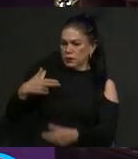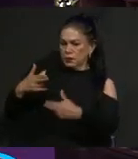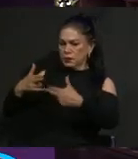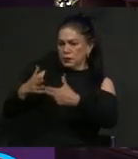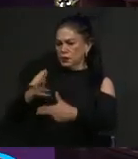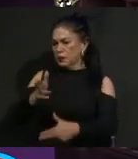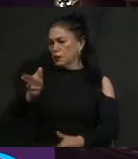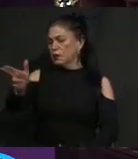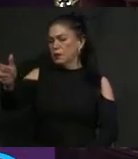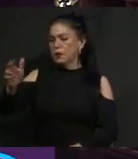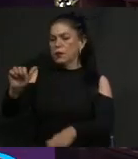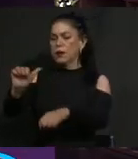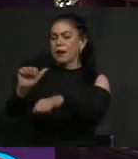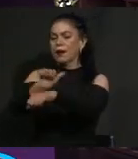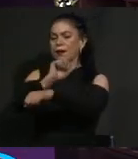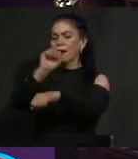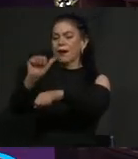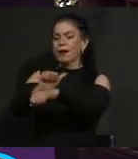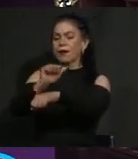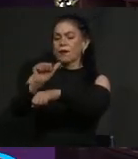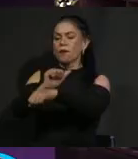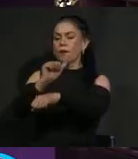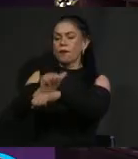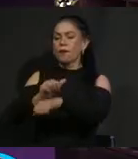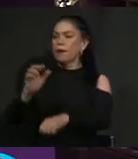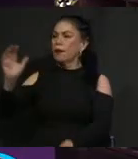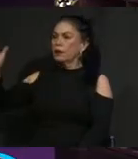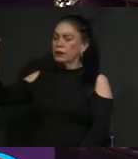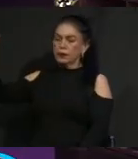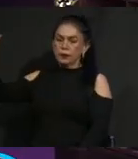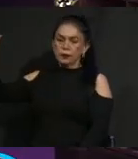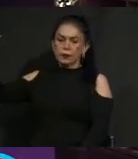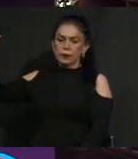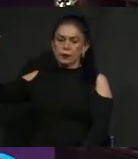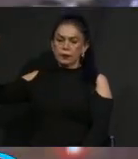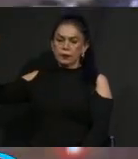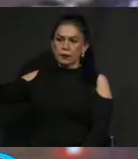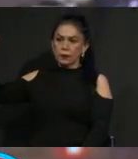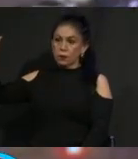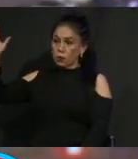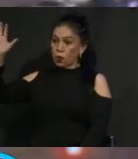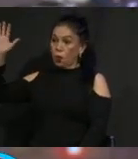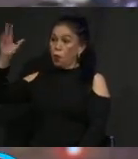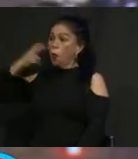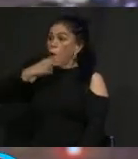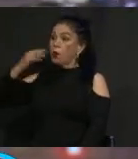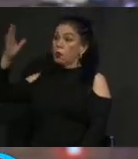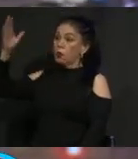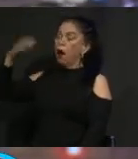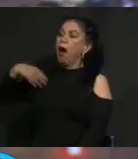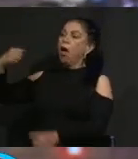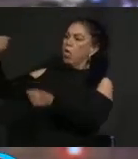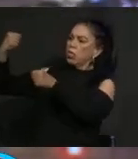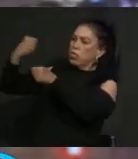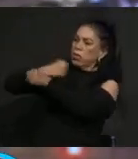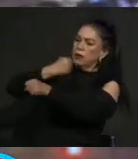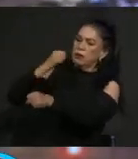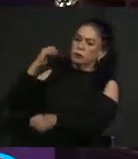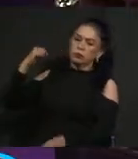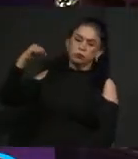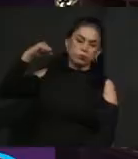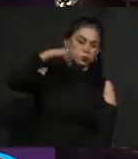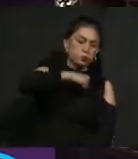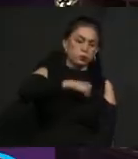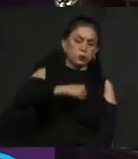que me bajo del carro un chavo hace esto y yo pensé que me iba a saludar y siento el primer fregazo no me acuerdo de nada